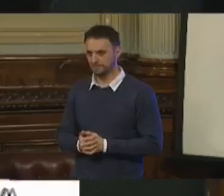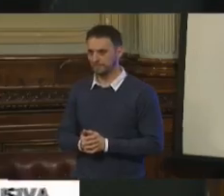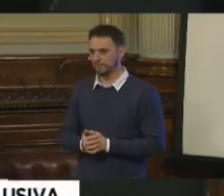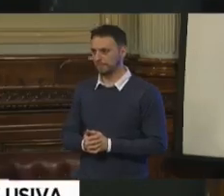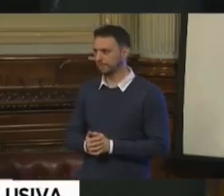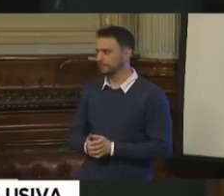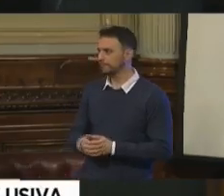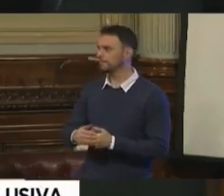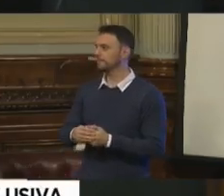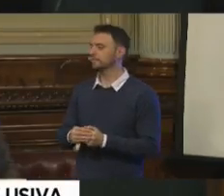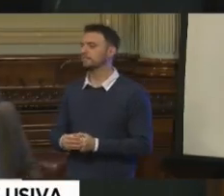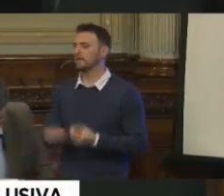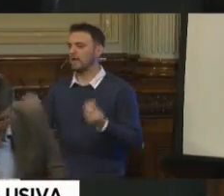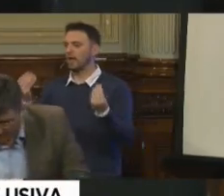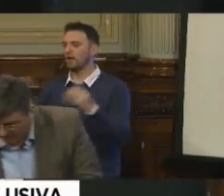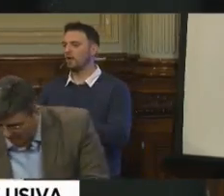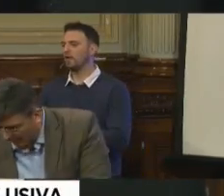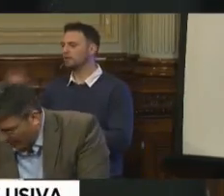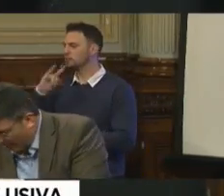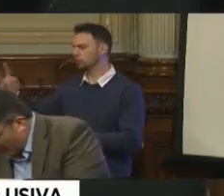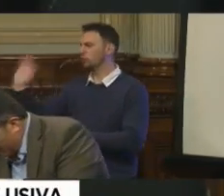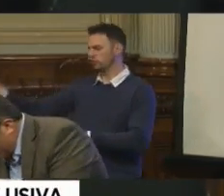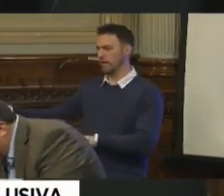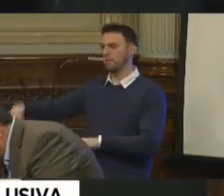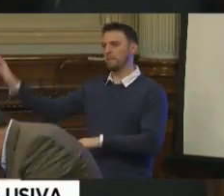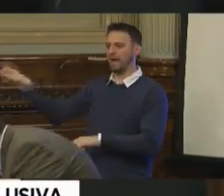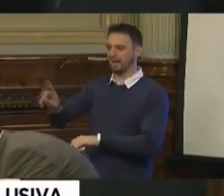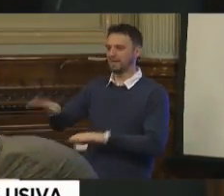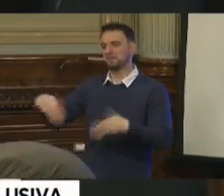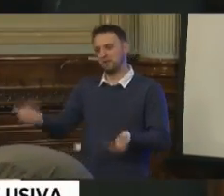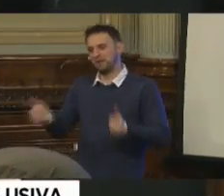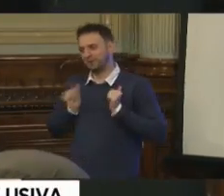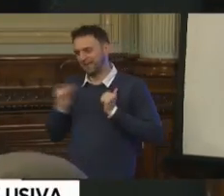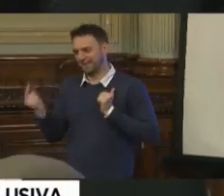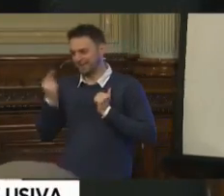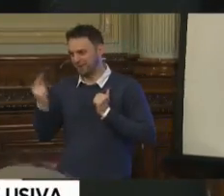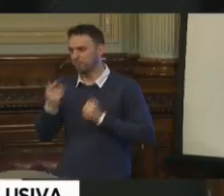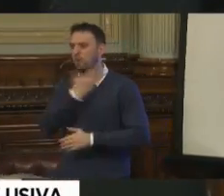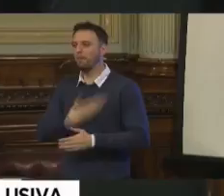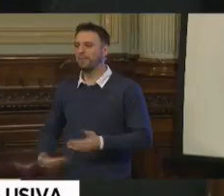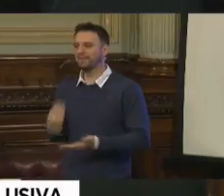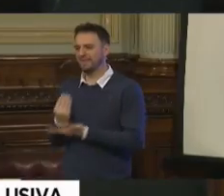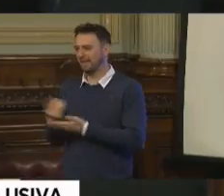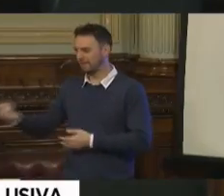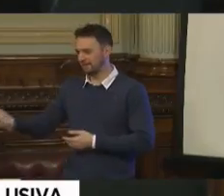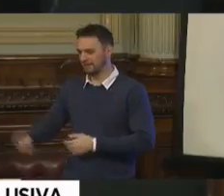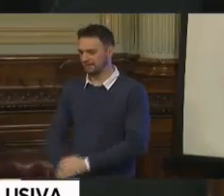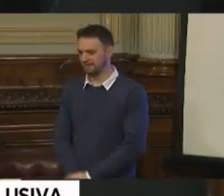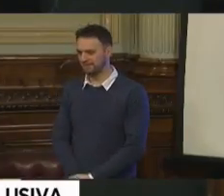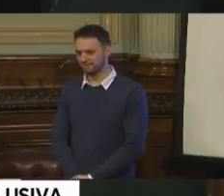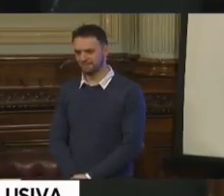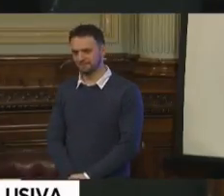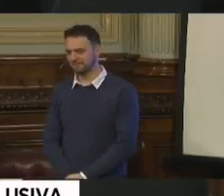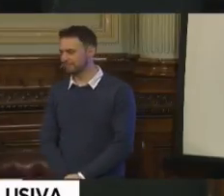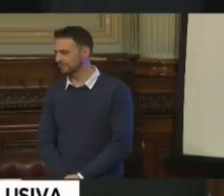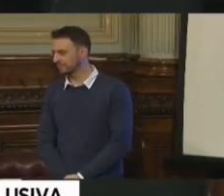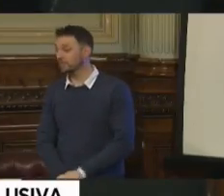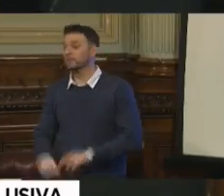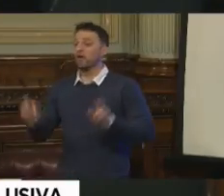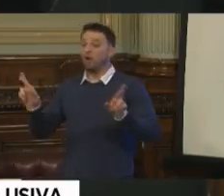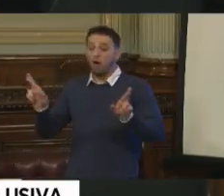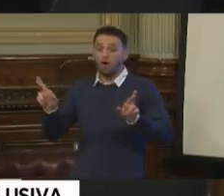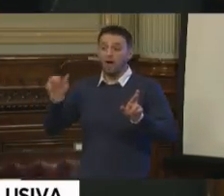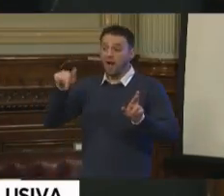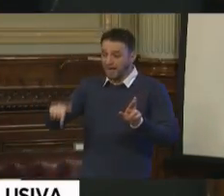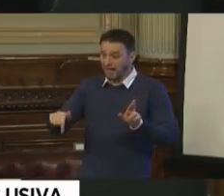esta jornada de trabajo el nombre del presidente de con aires y de todo el equipo que